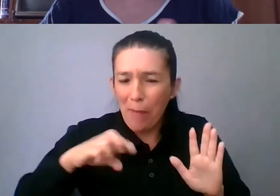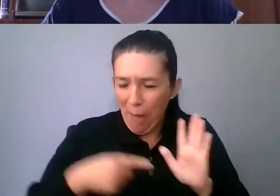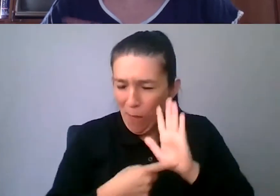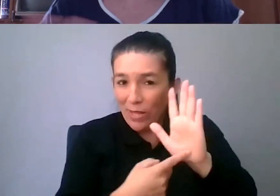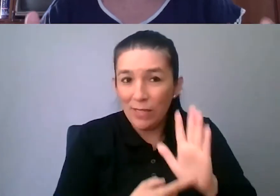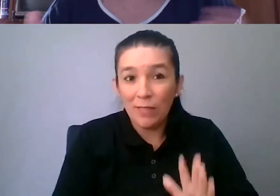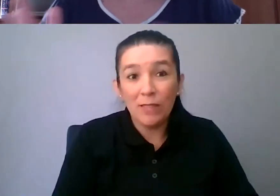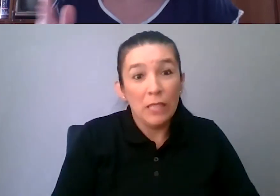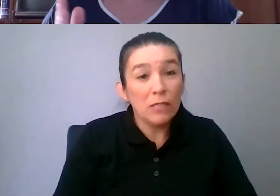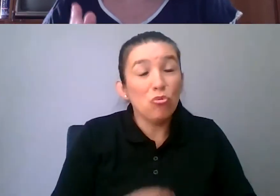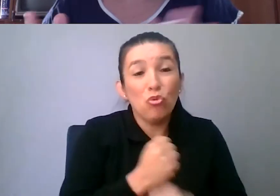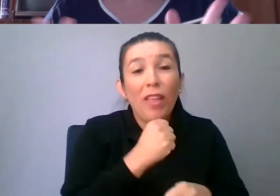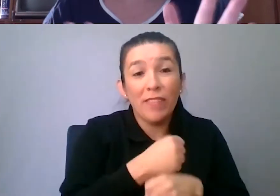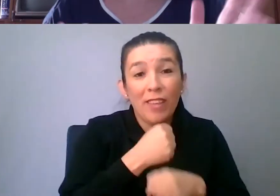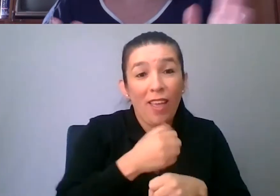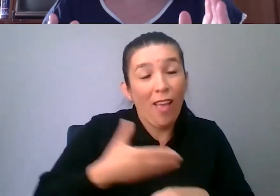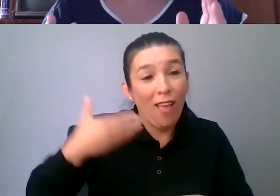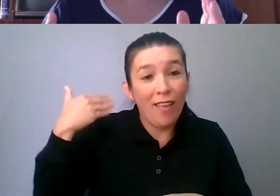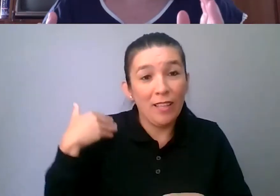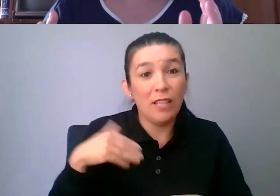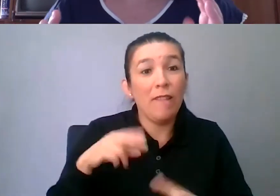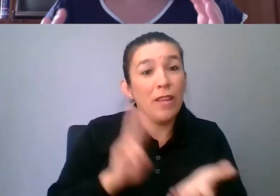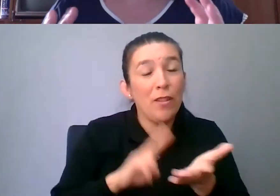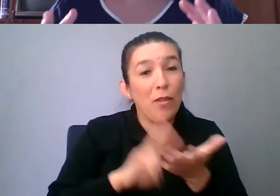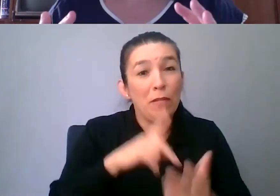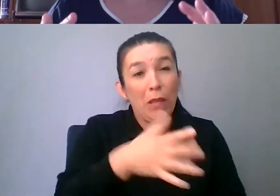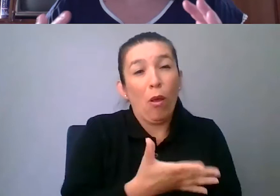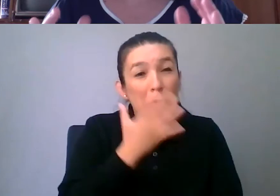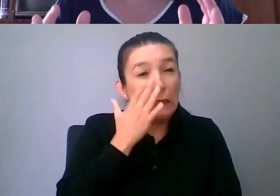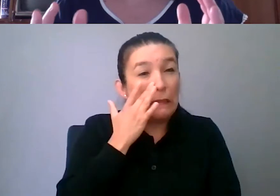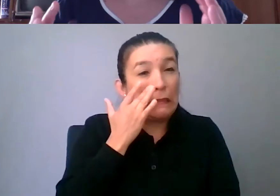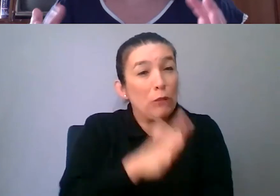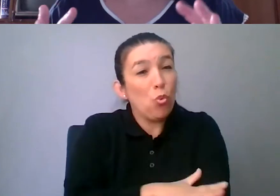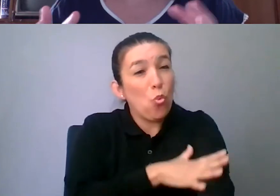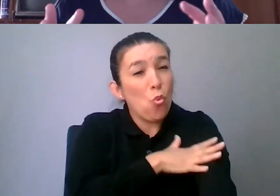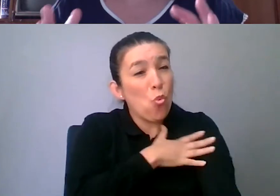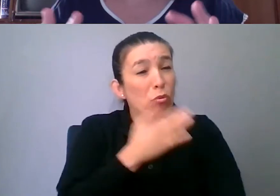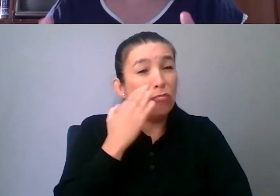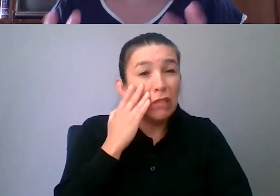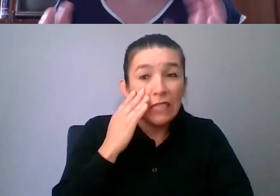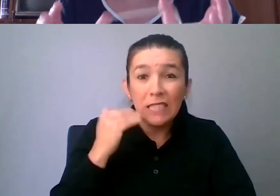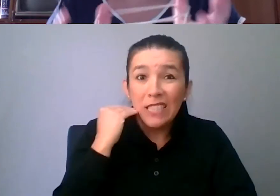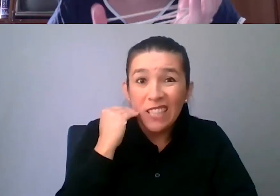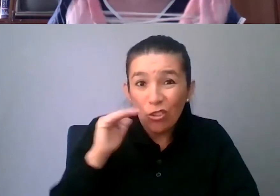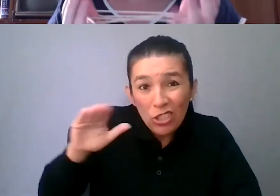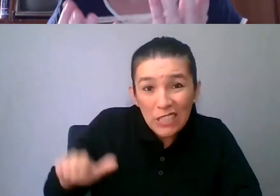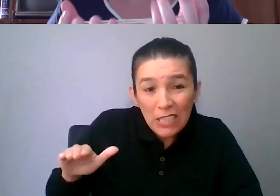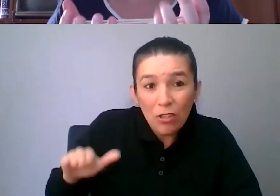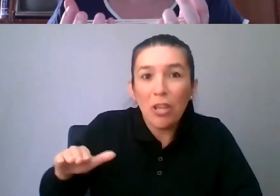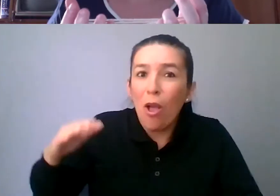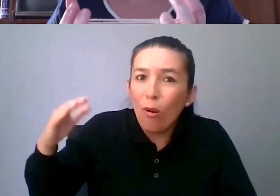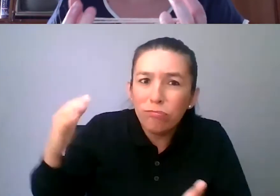hemos tenido talleres, de verdad, yo me emociono hasta las lágrimas. Niñitas, niñitos chiquititos que logran